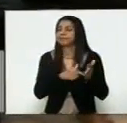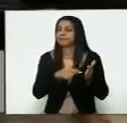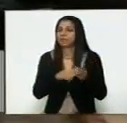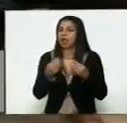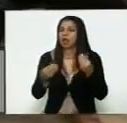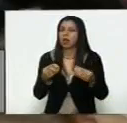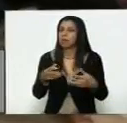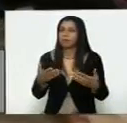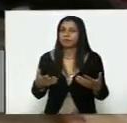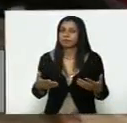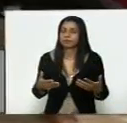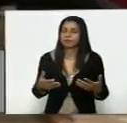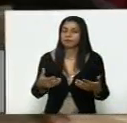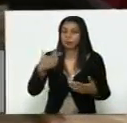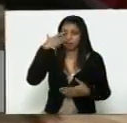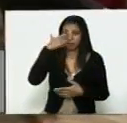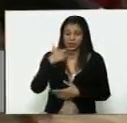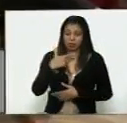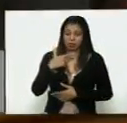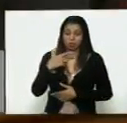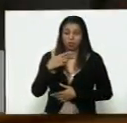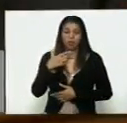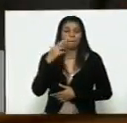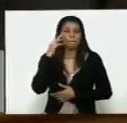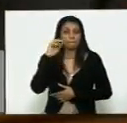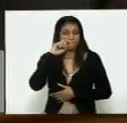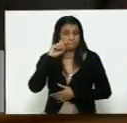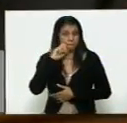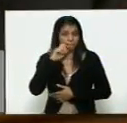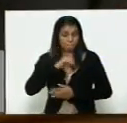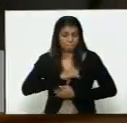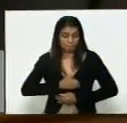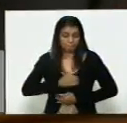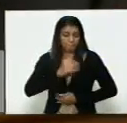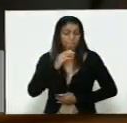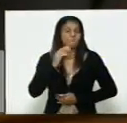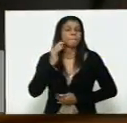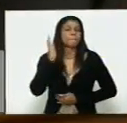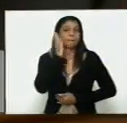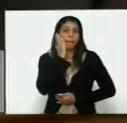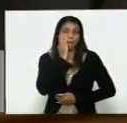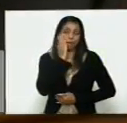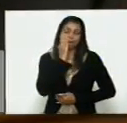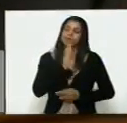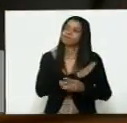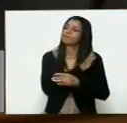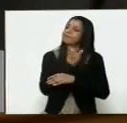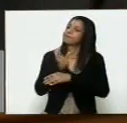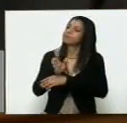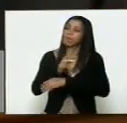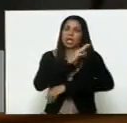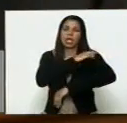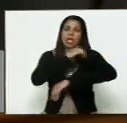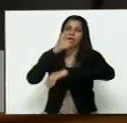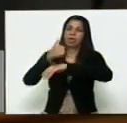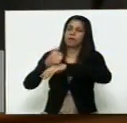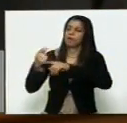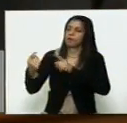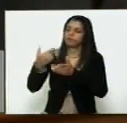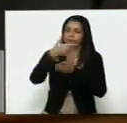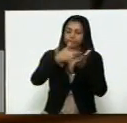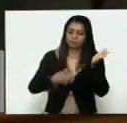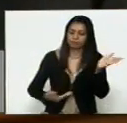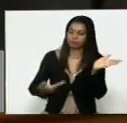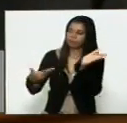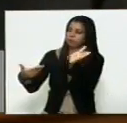artículo, debe presentarse mensualmente ante el patrono o patrona un certificado